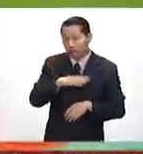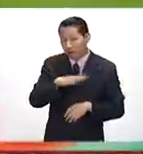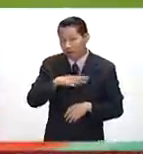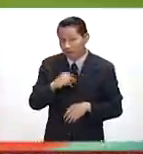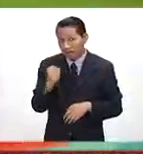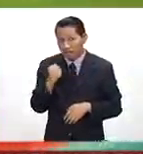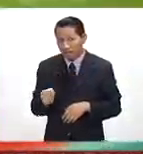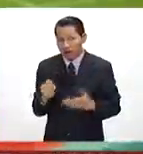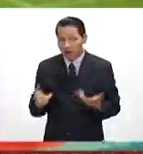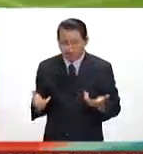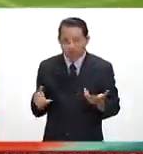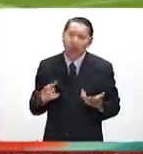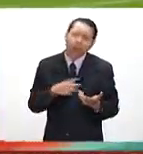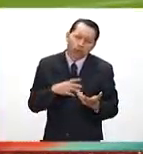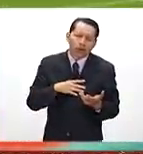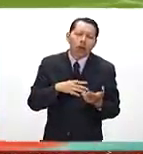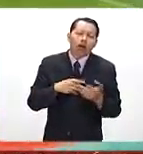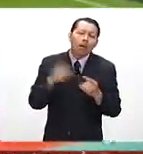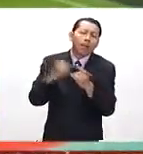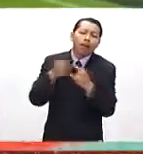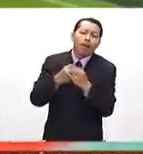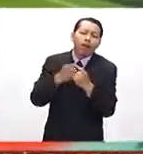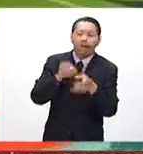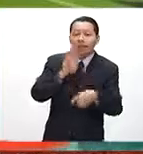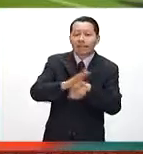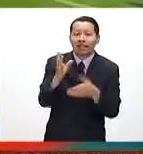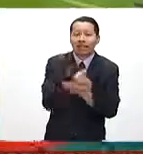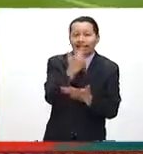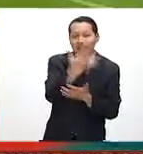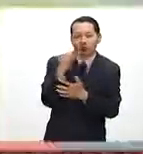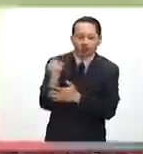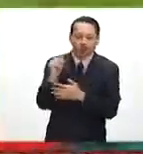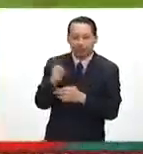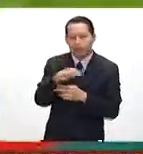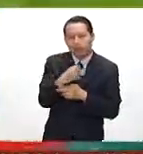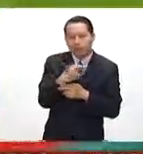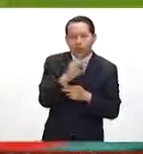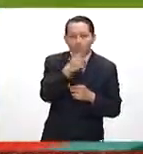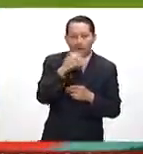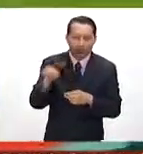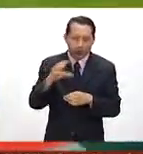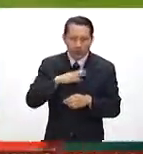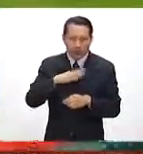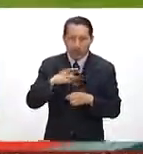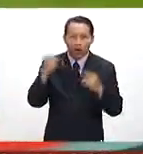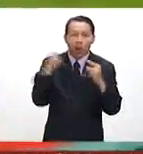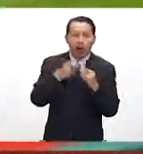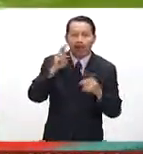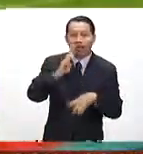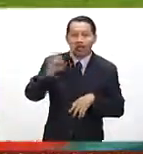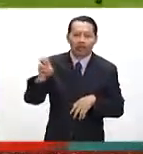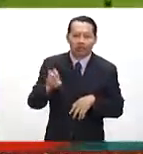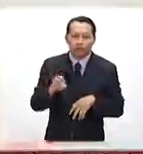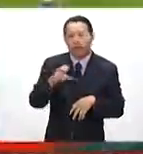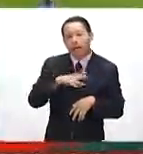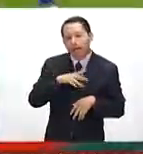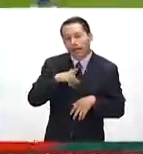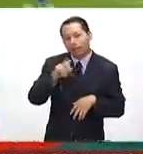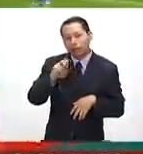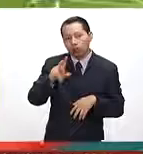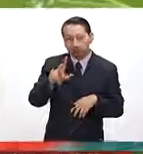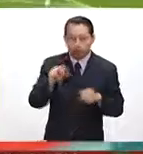las dunas por 5-0 a Bolivia. Al 11, Neymar marcaba el 1-0 con el gol 300 de su carrera, 138